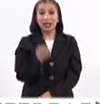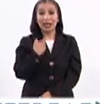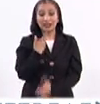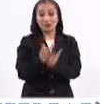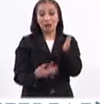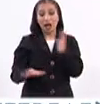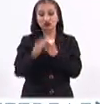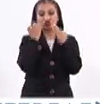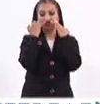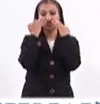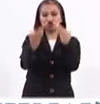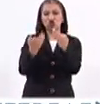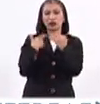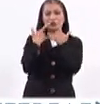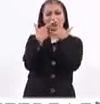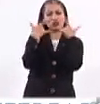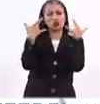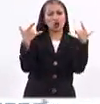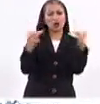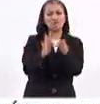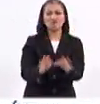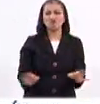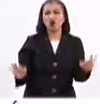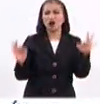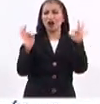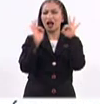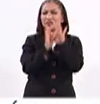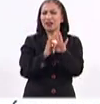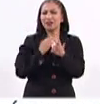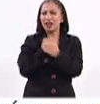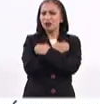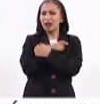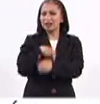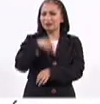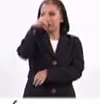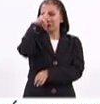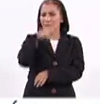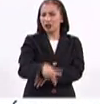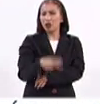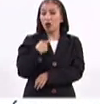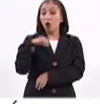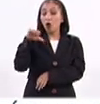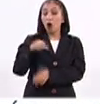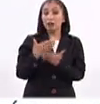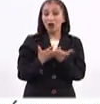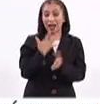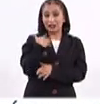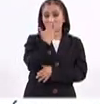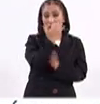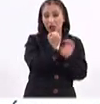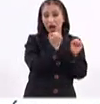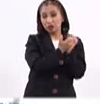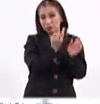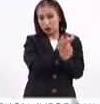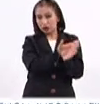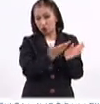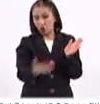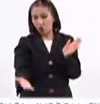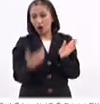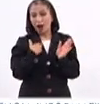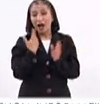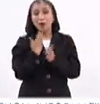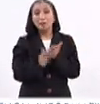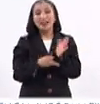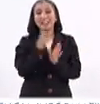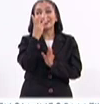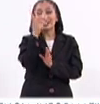Esta plaza atestiguó uno de los momentos más importantes de la historia de la educación en México. Hoy, a 5 décadas de distancia, la Plaza de las